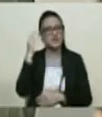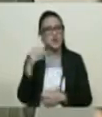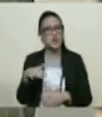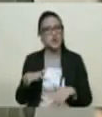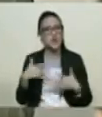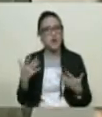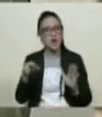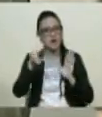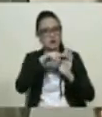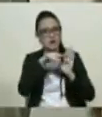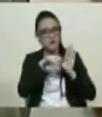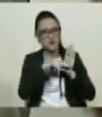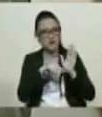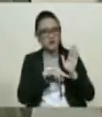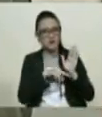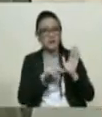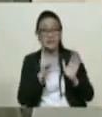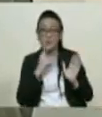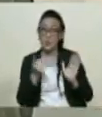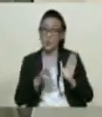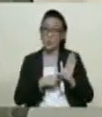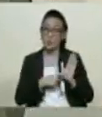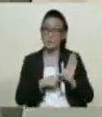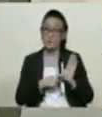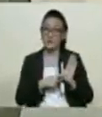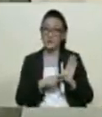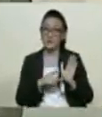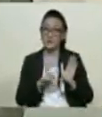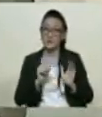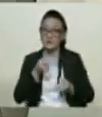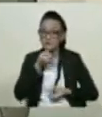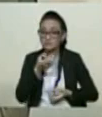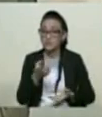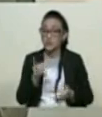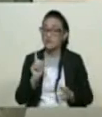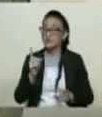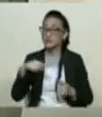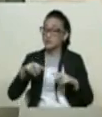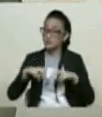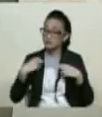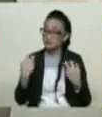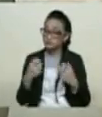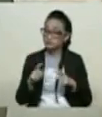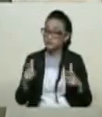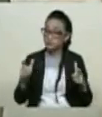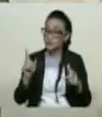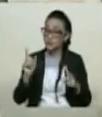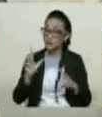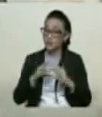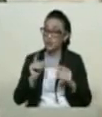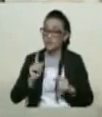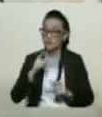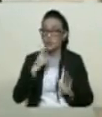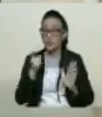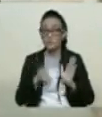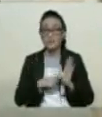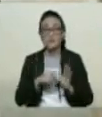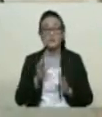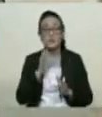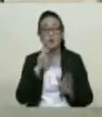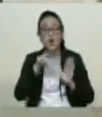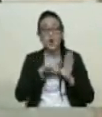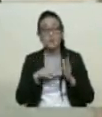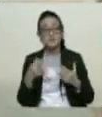cuáles son estas reglas y cumplirlas, por supuesto, y hacerlas cumplir. Tenemos en relación a la prohibición de con las